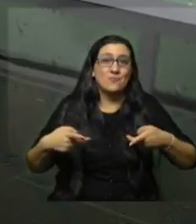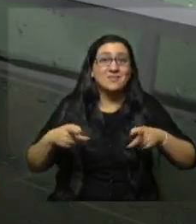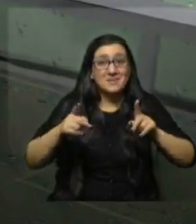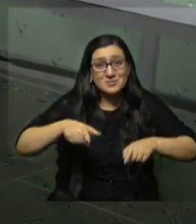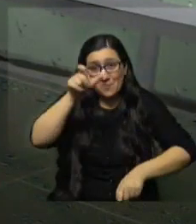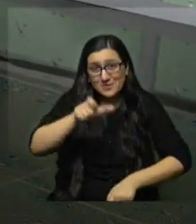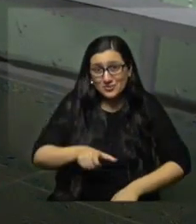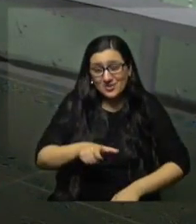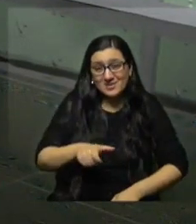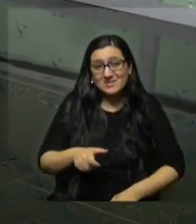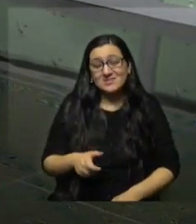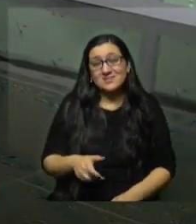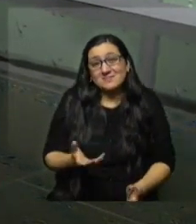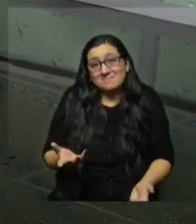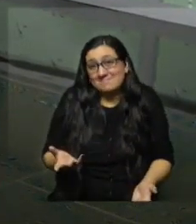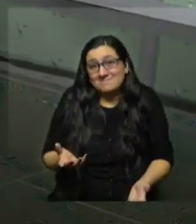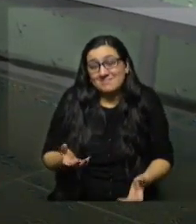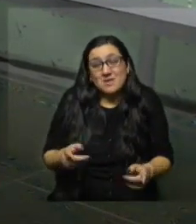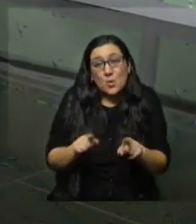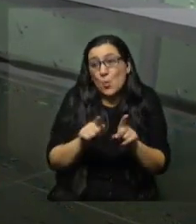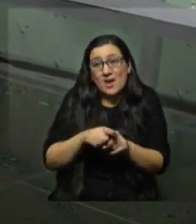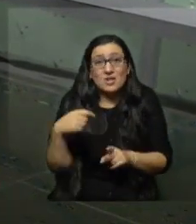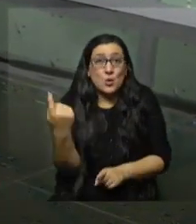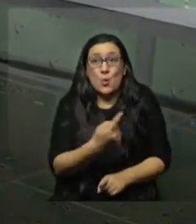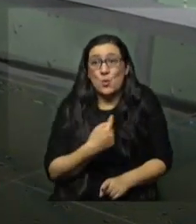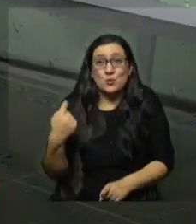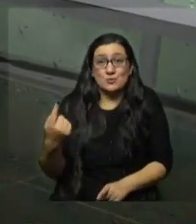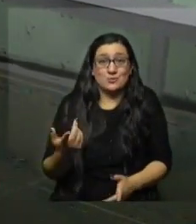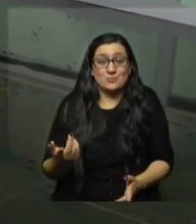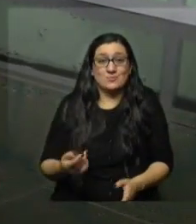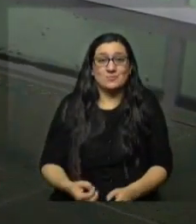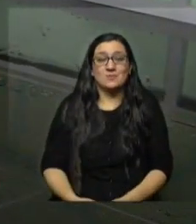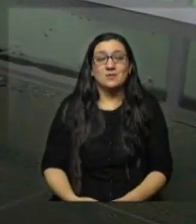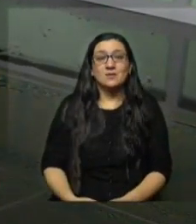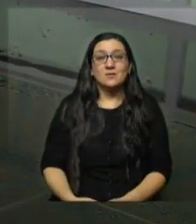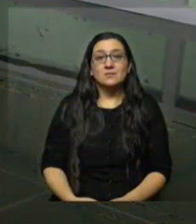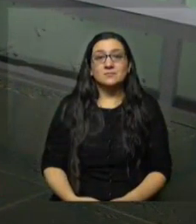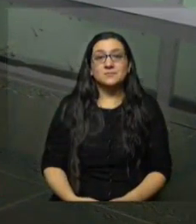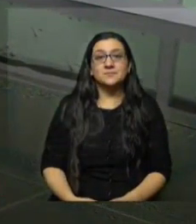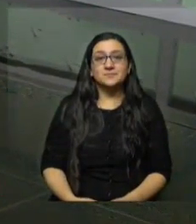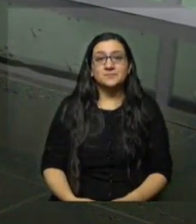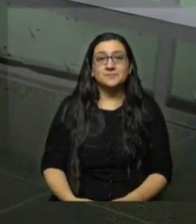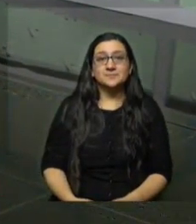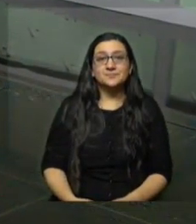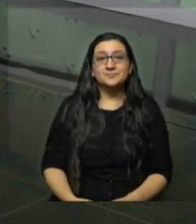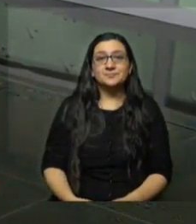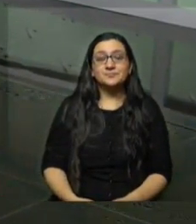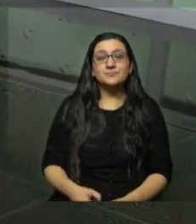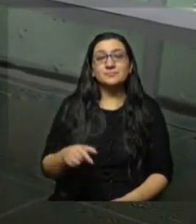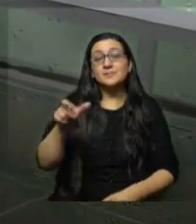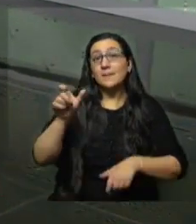en un lugar al que capaz que todos en algún momento soñamos con estar. Sin duda. Y sin dudas